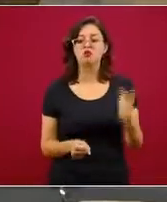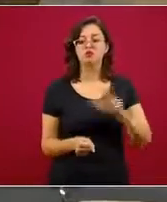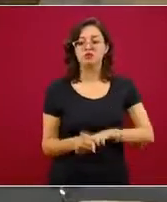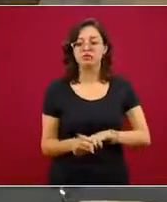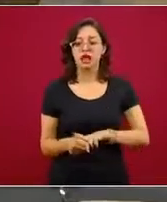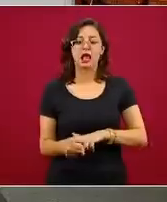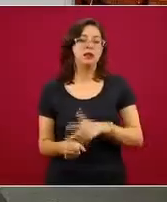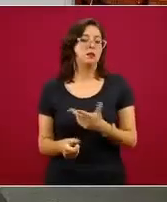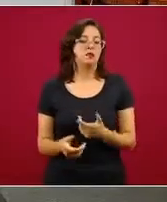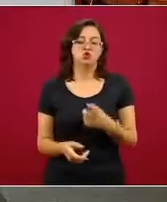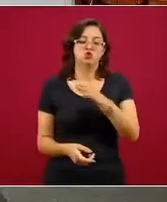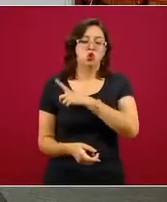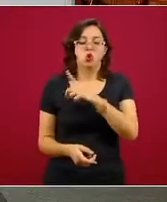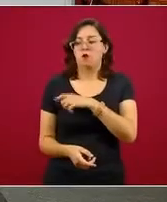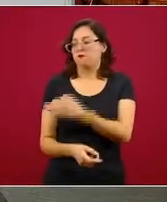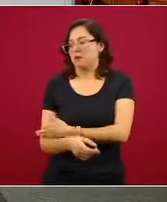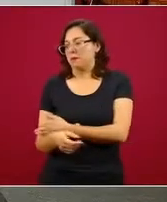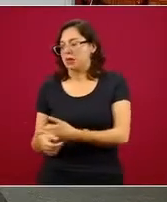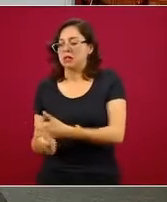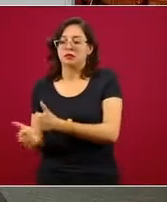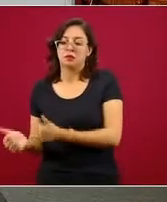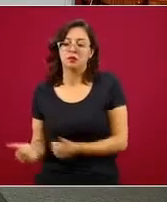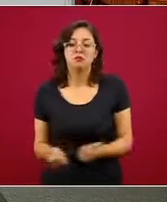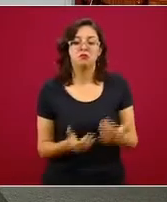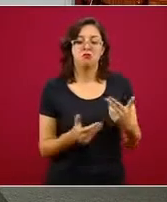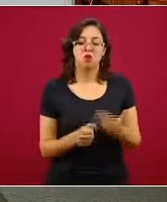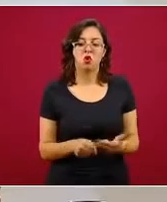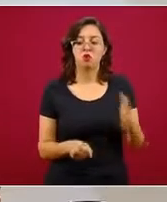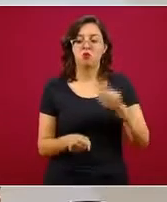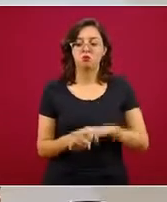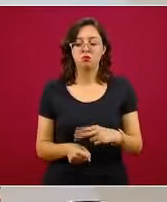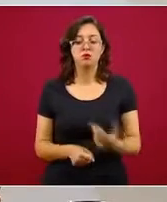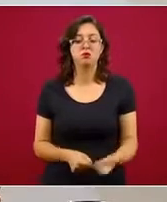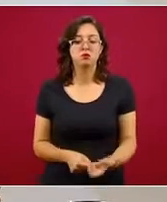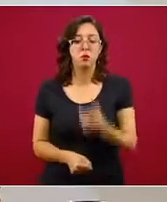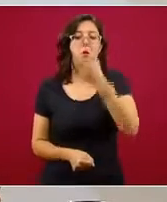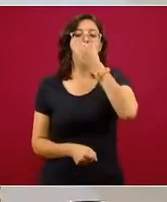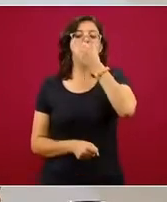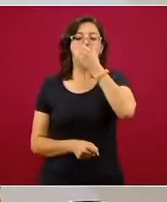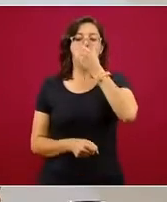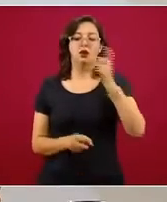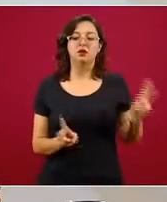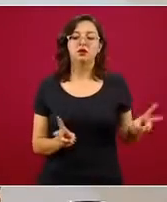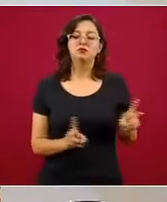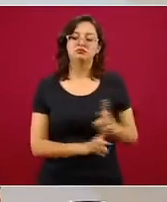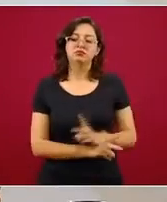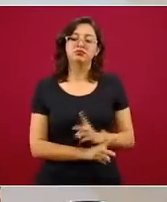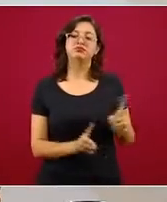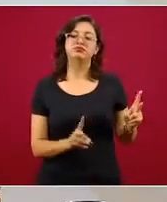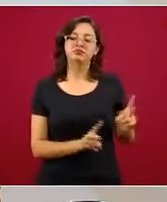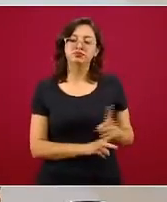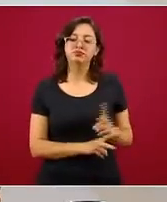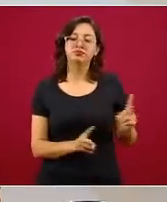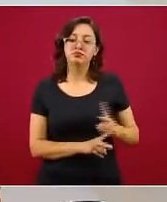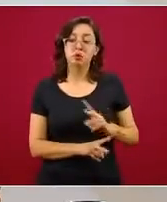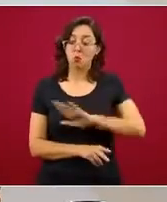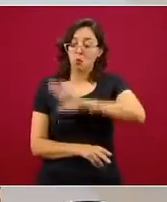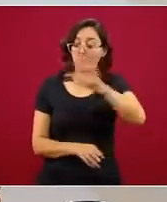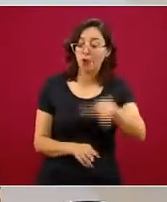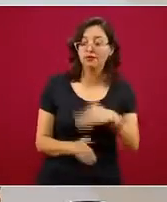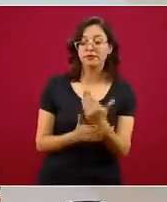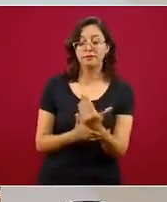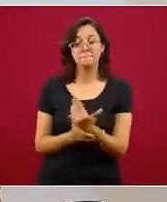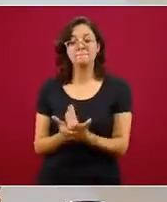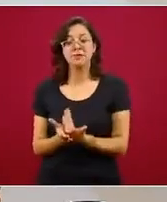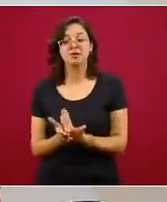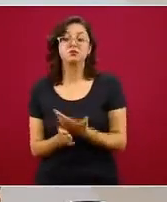o por otros medios a los hospitales para recibir oxigenación y con ello disminuir el peligro de muerte. Así